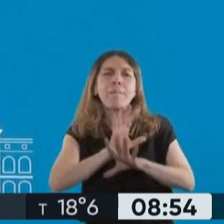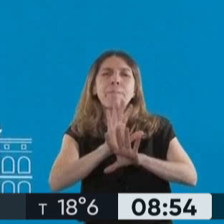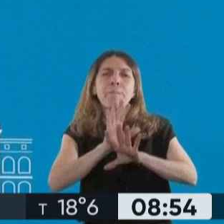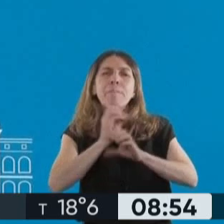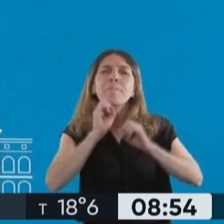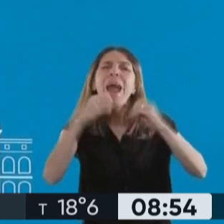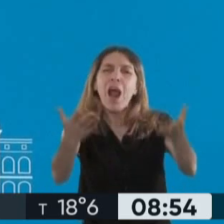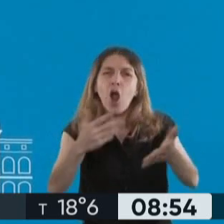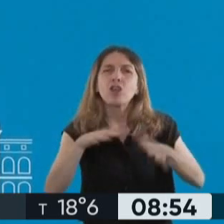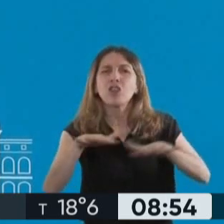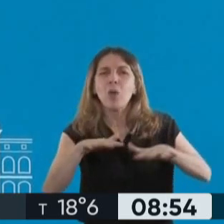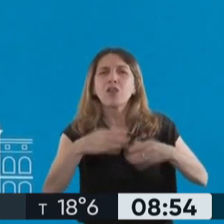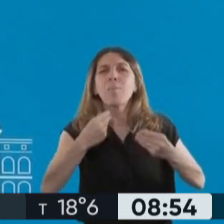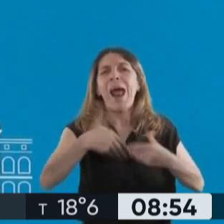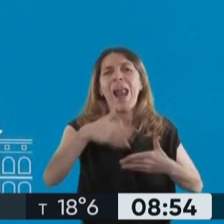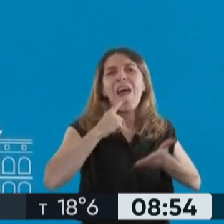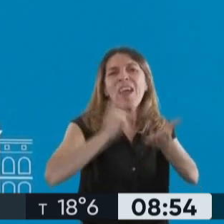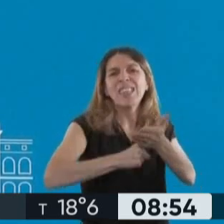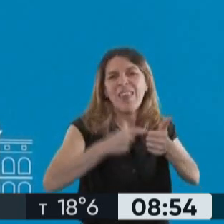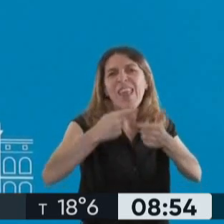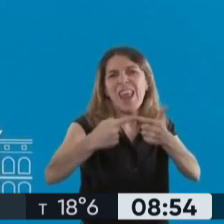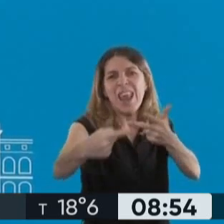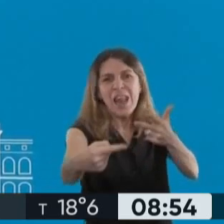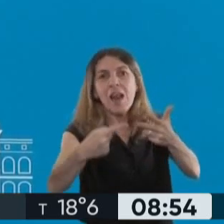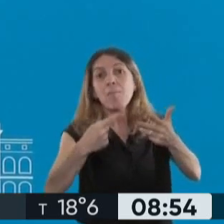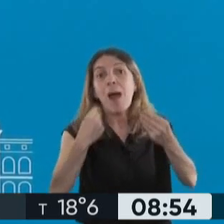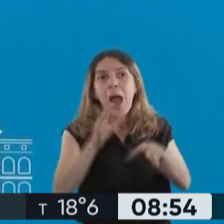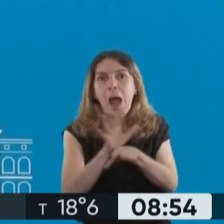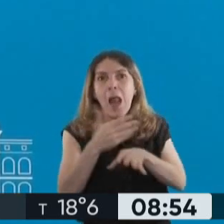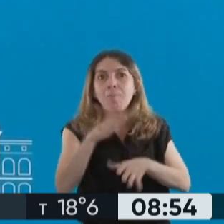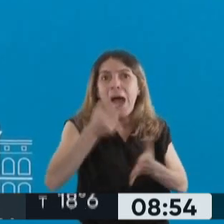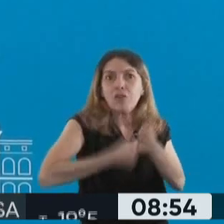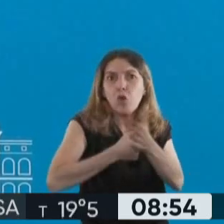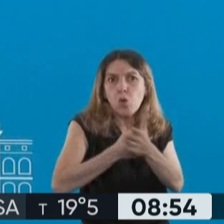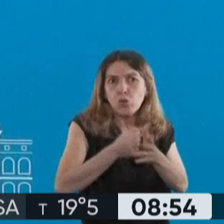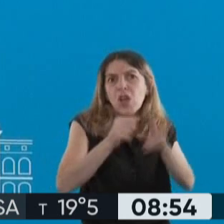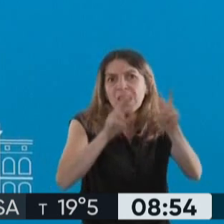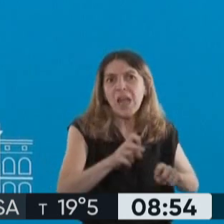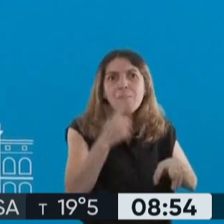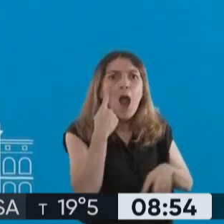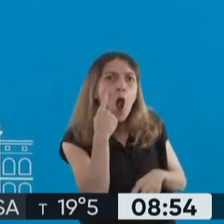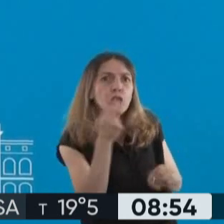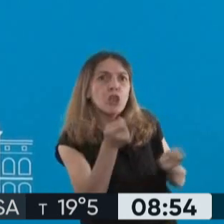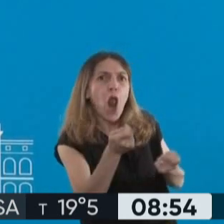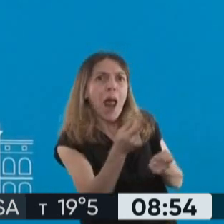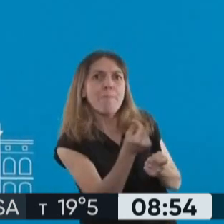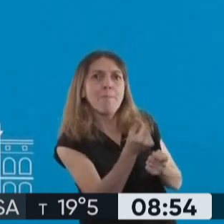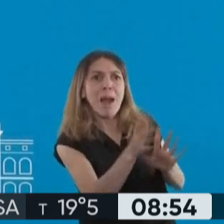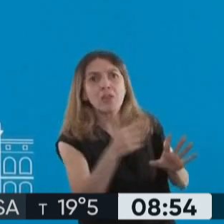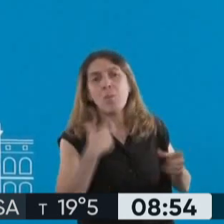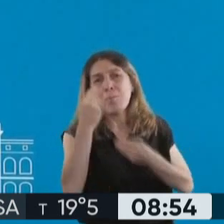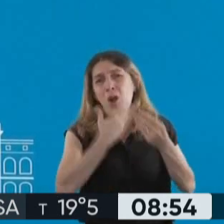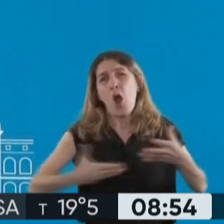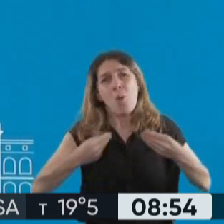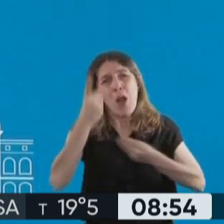para las medidas que hay que tomar en adelante para seguir combatiendo este flagelo, que es la principal preocupación del gobierno,